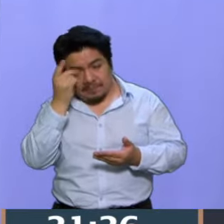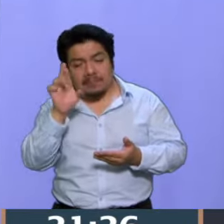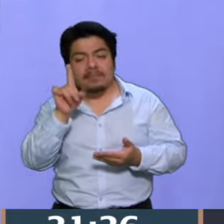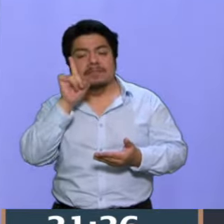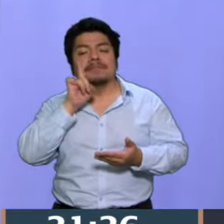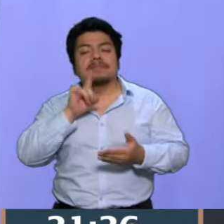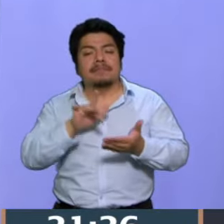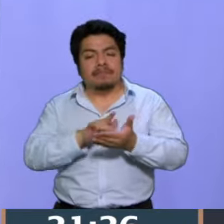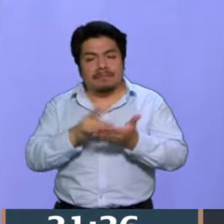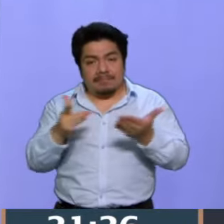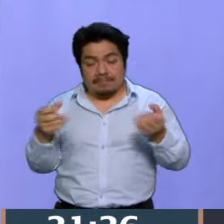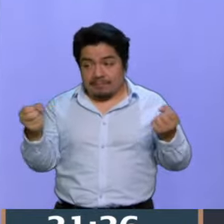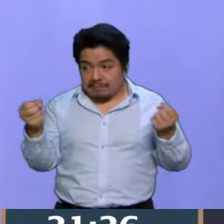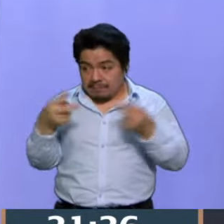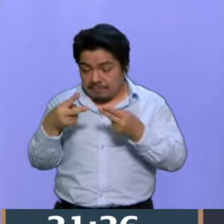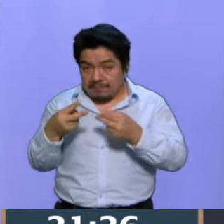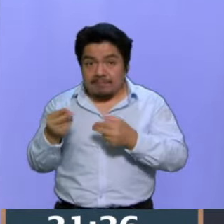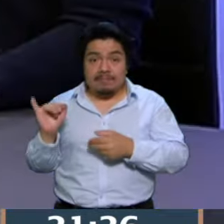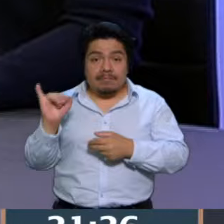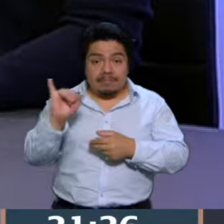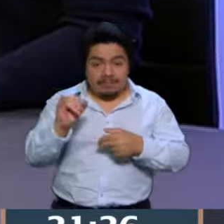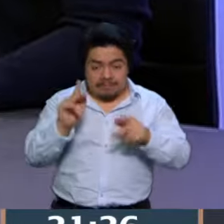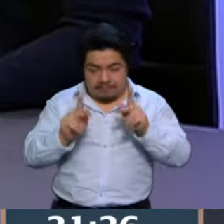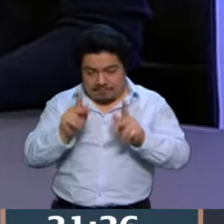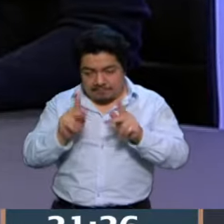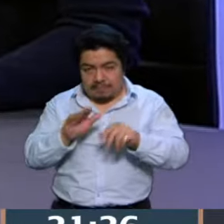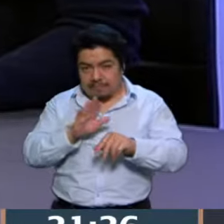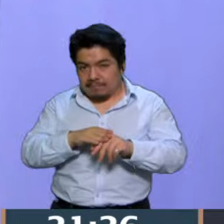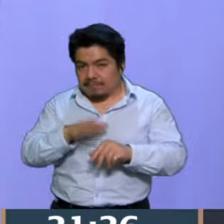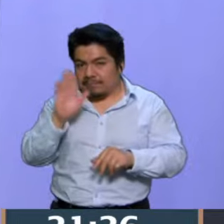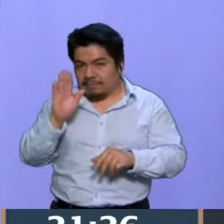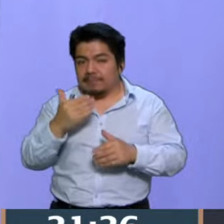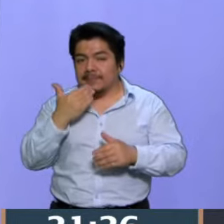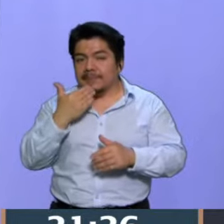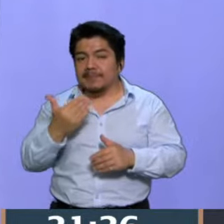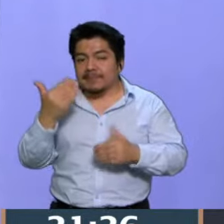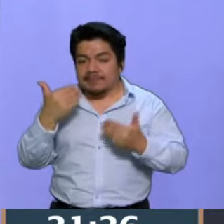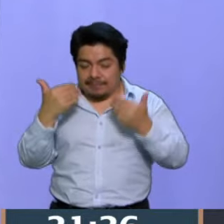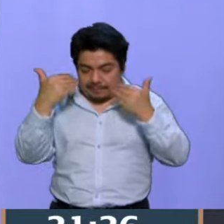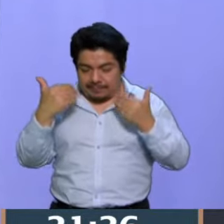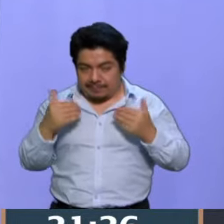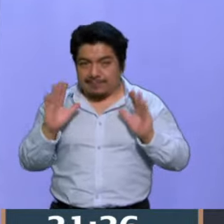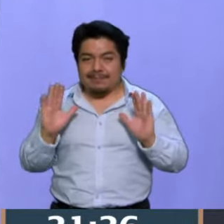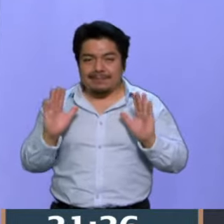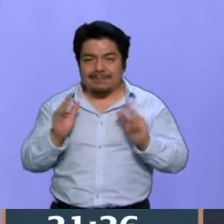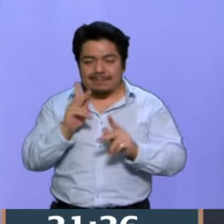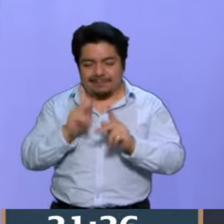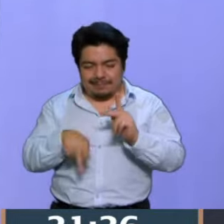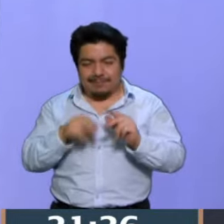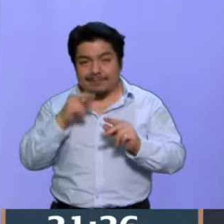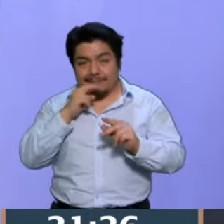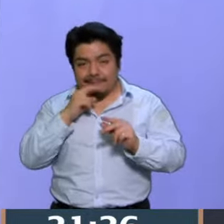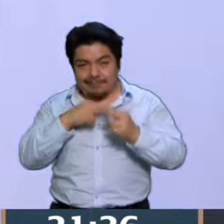tiempo y nos vemos por acá la próxima semana para seguir comentando la nota. Y yo muy bien portada, ¿eh? Vamos a una pausa y ya volvemos.